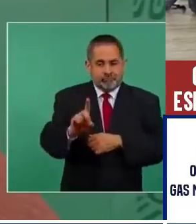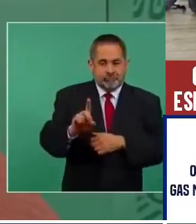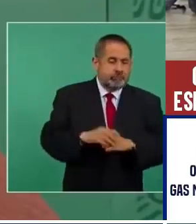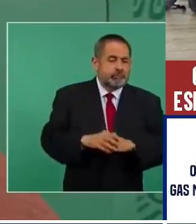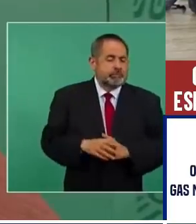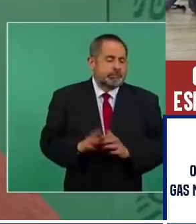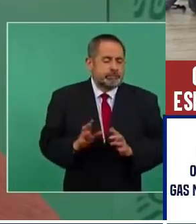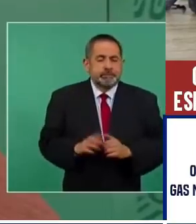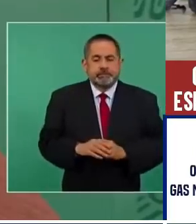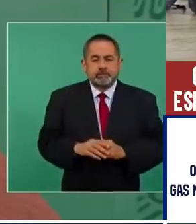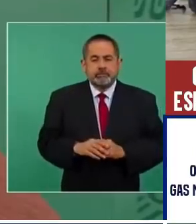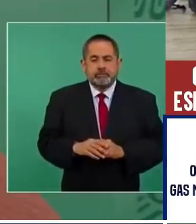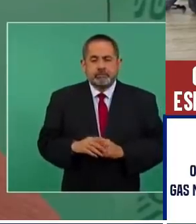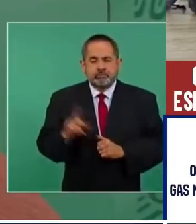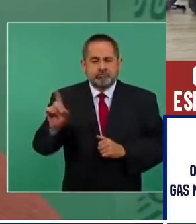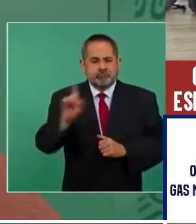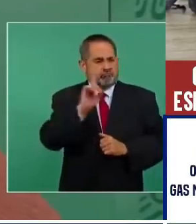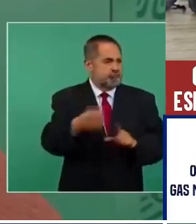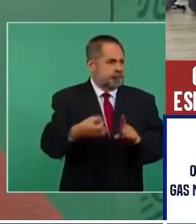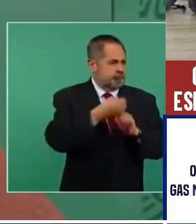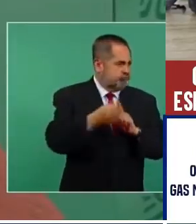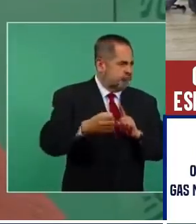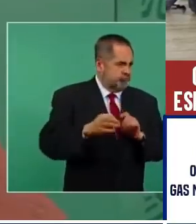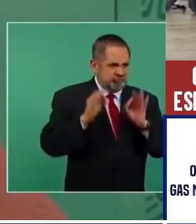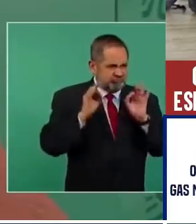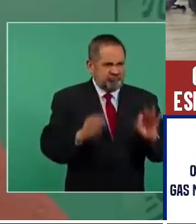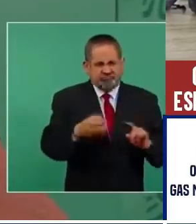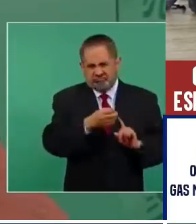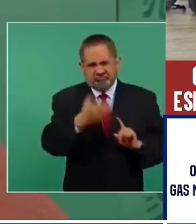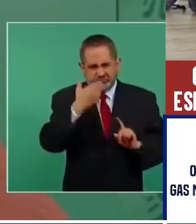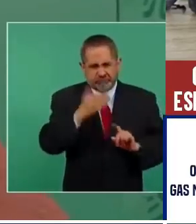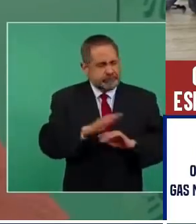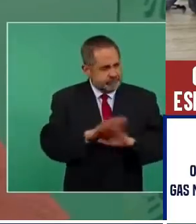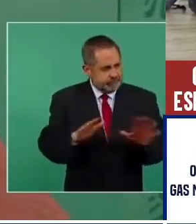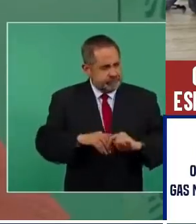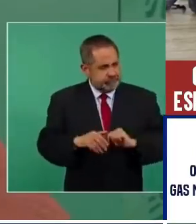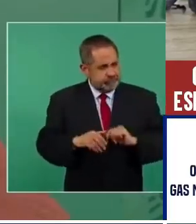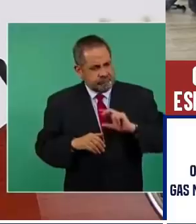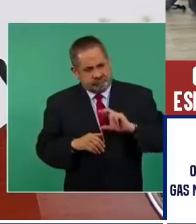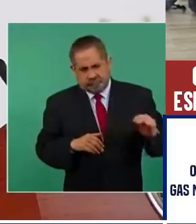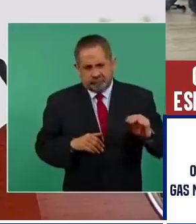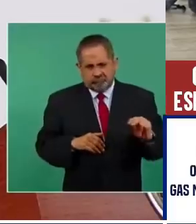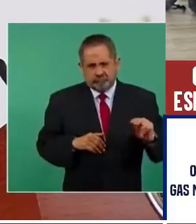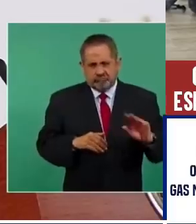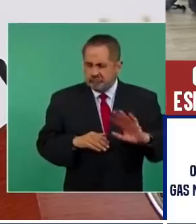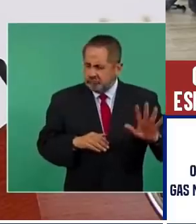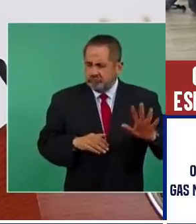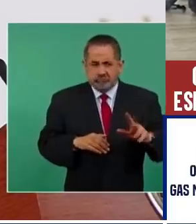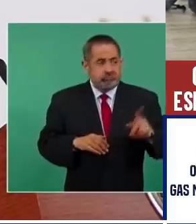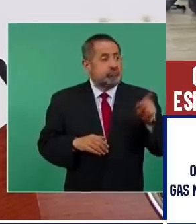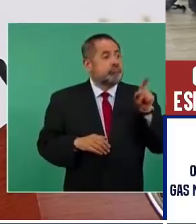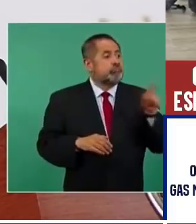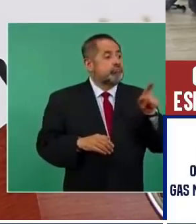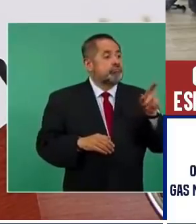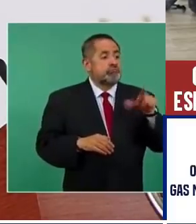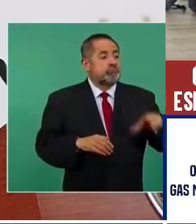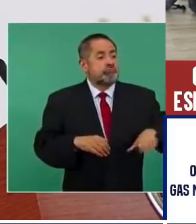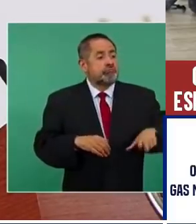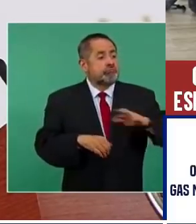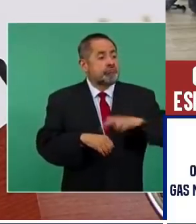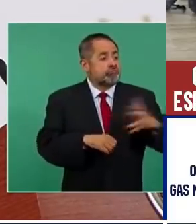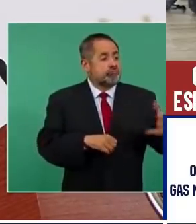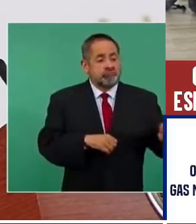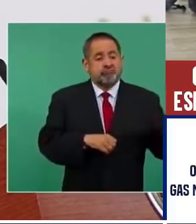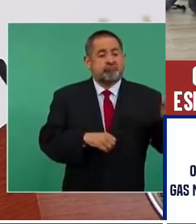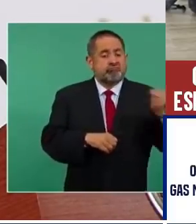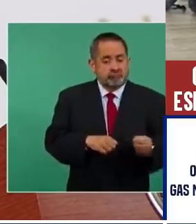y él puso orden para que no se